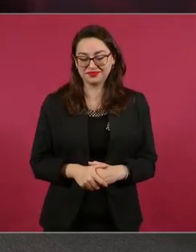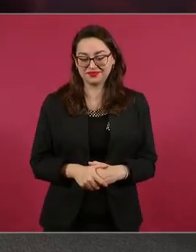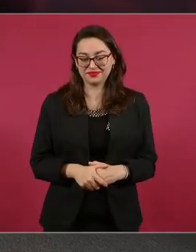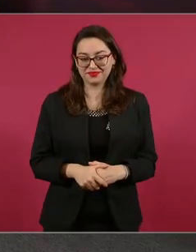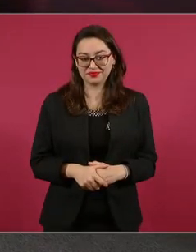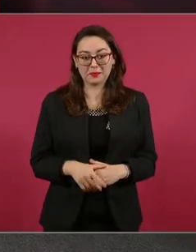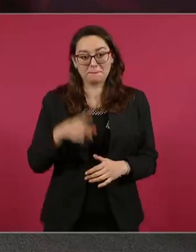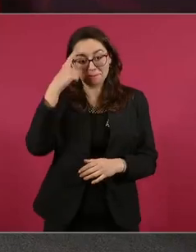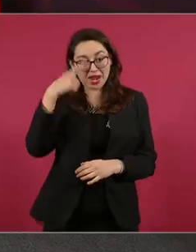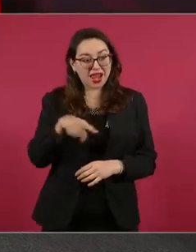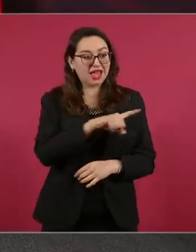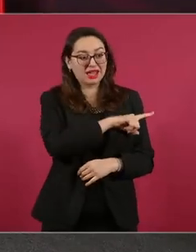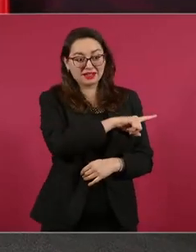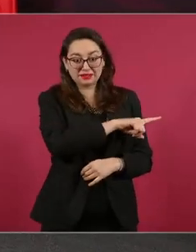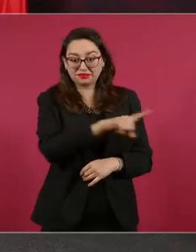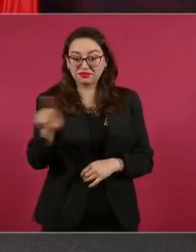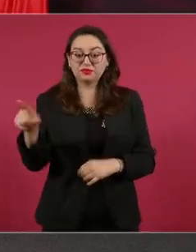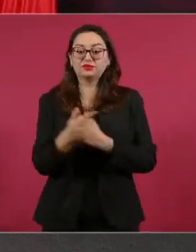Entonces, de esa manera,